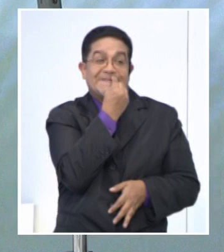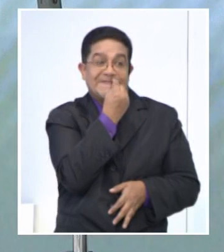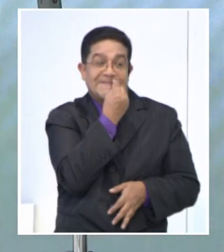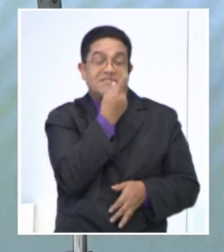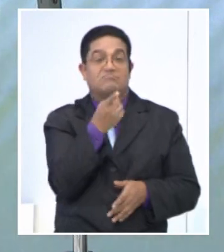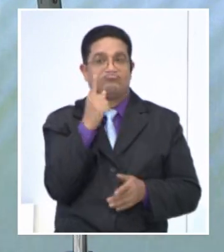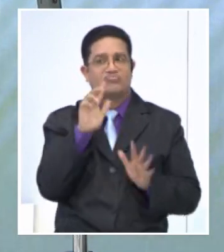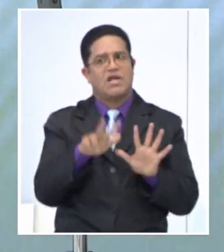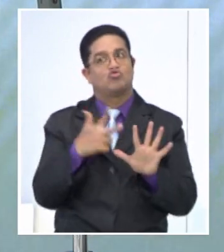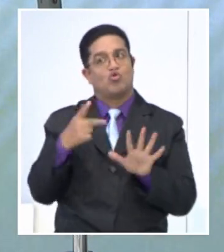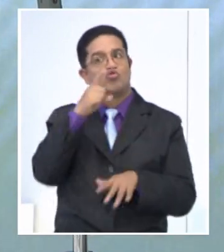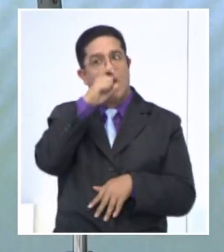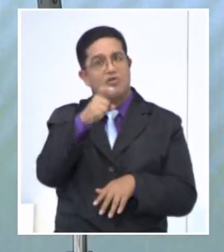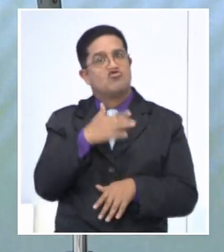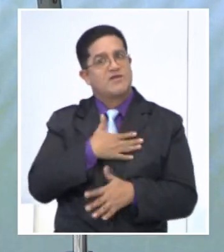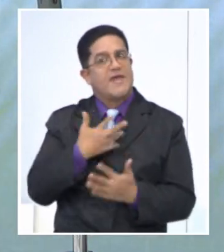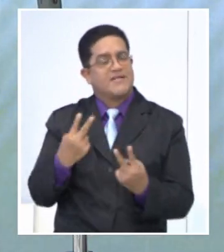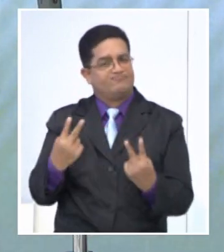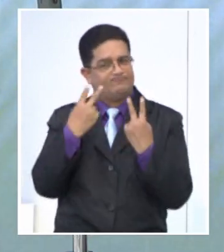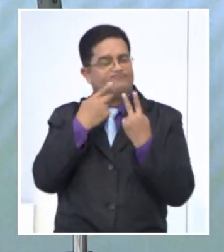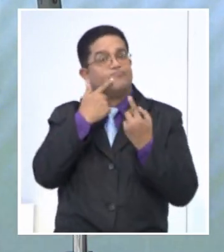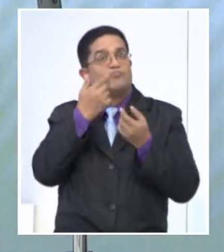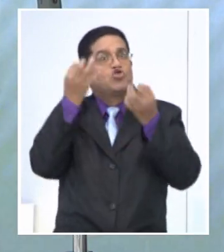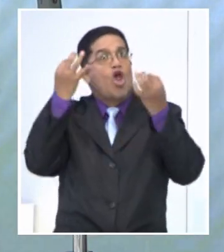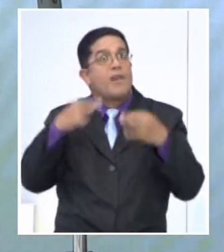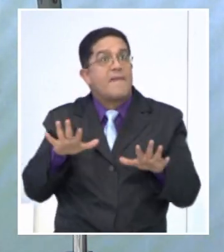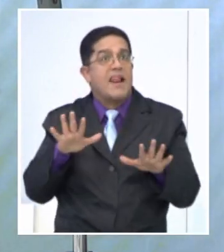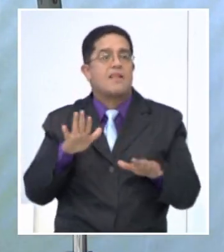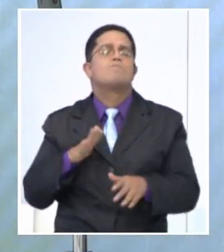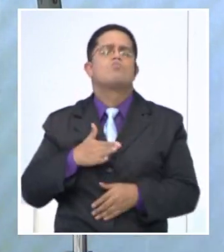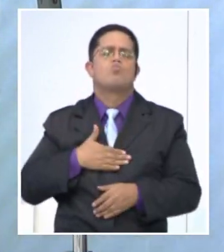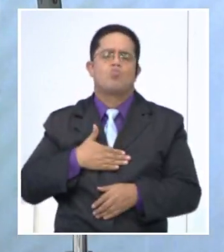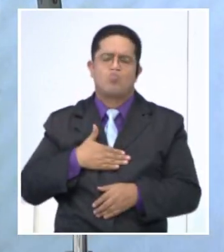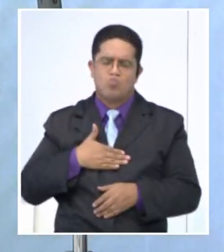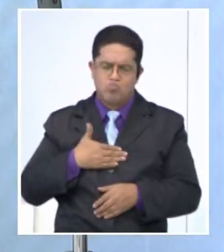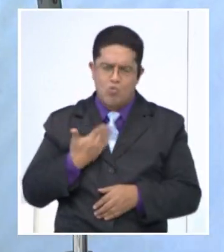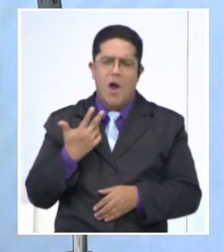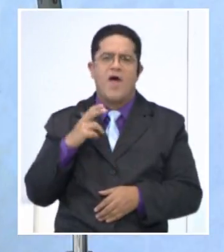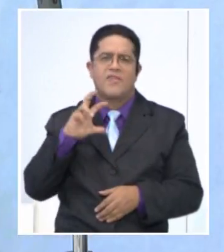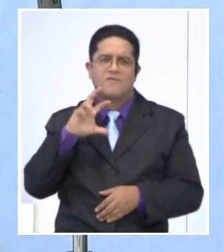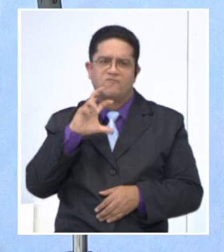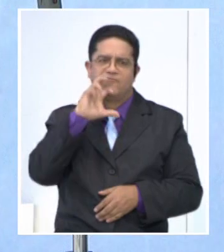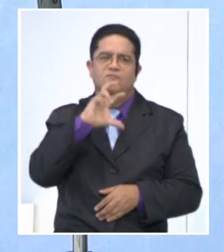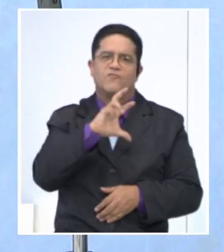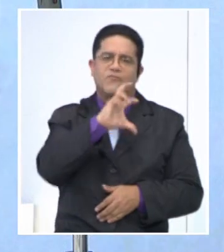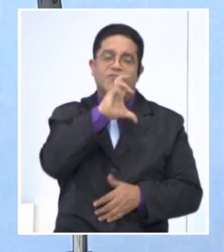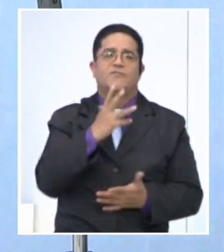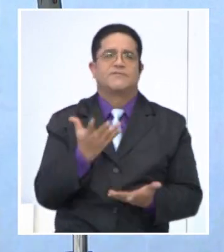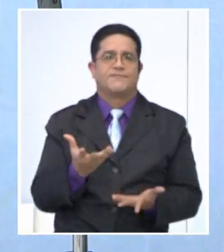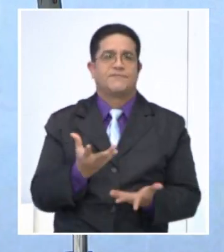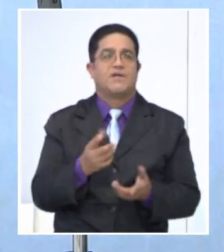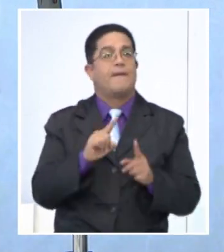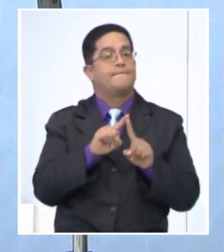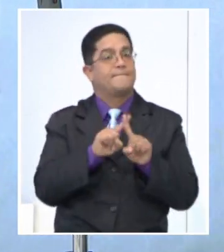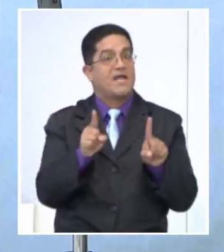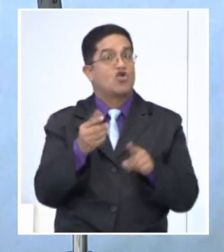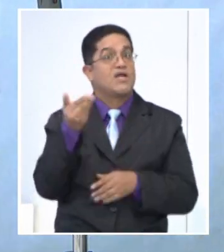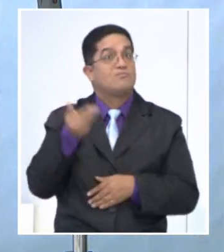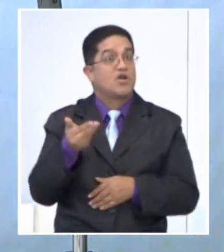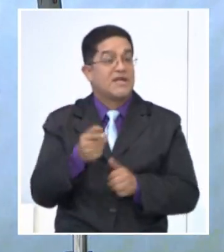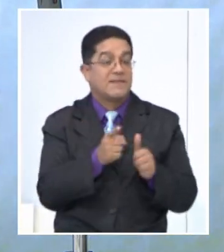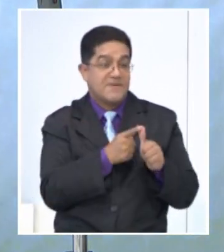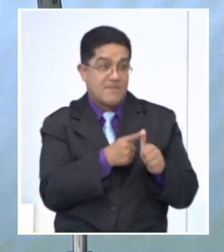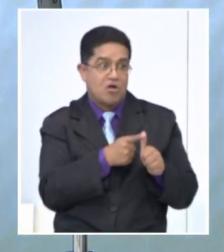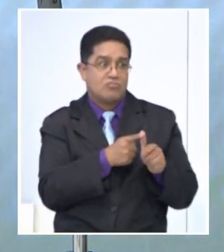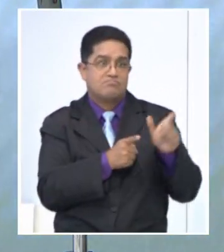años, oye, quieres verte con un labio normal, puedes hacértelo sin ningún problema. O sea, lo importante es que la persona primero tome la